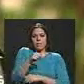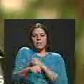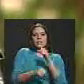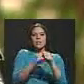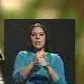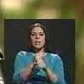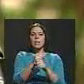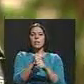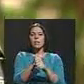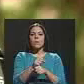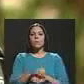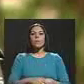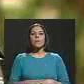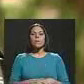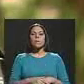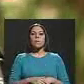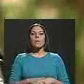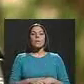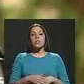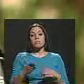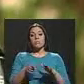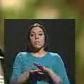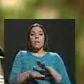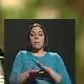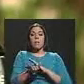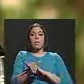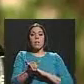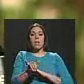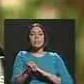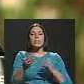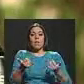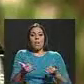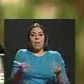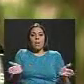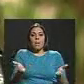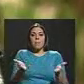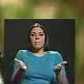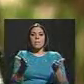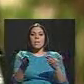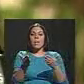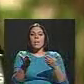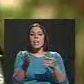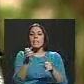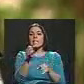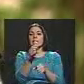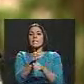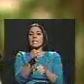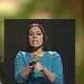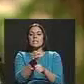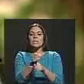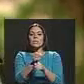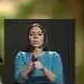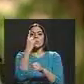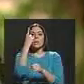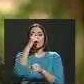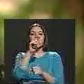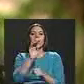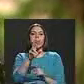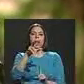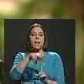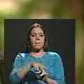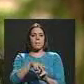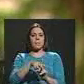y y en base a eso se está promoviendo en instituciones para su